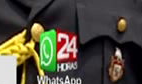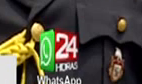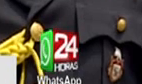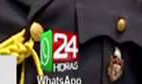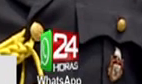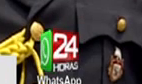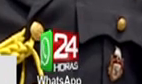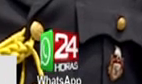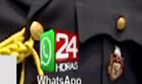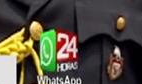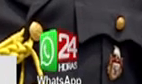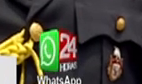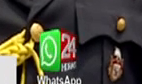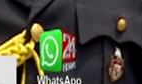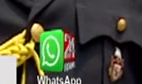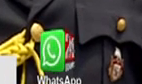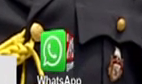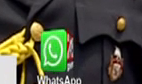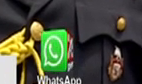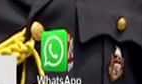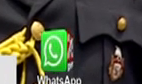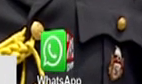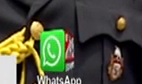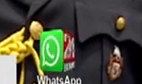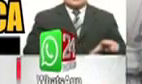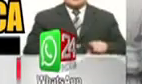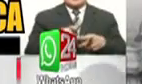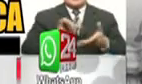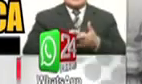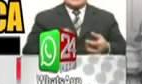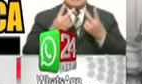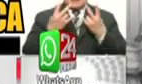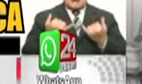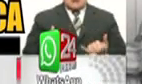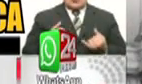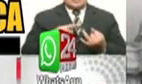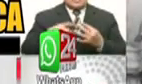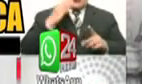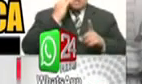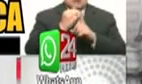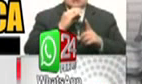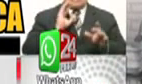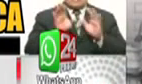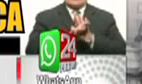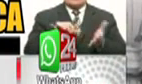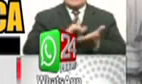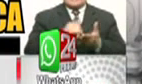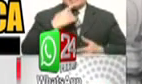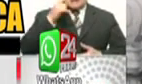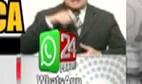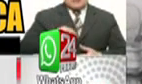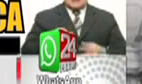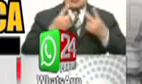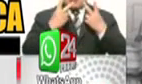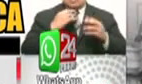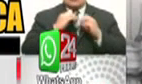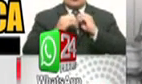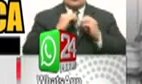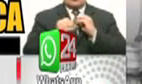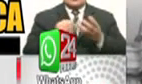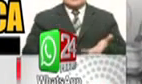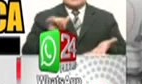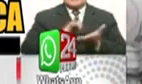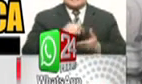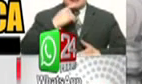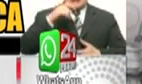con ninguna institución. Y hay uno de los objetivos que seguro son estratégicos, que es